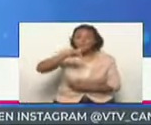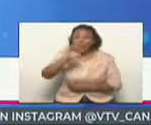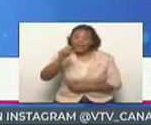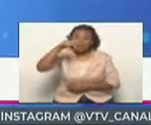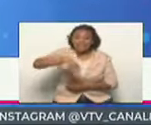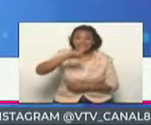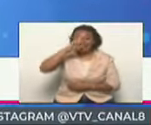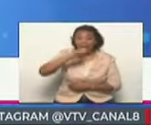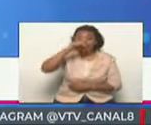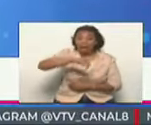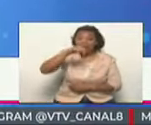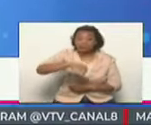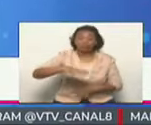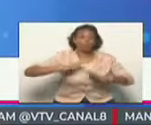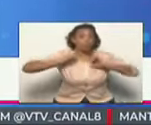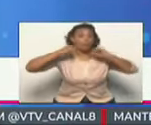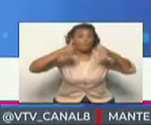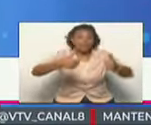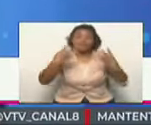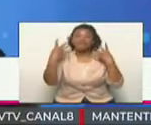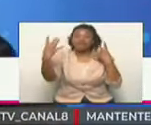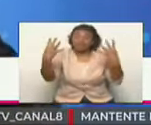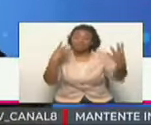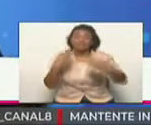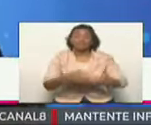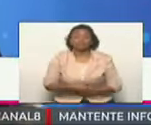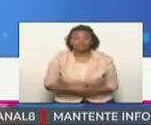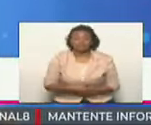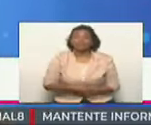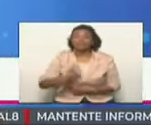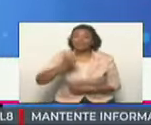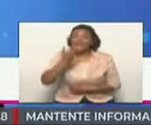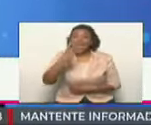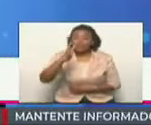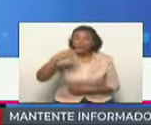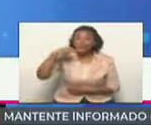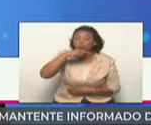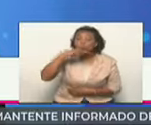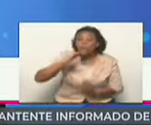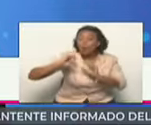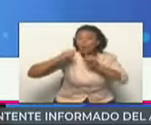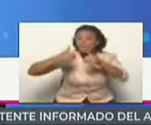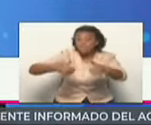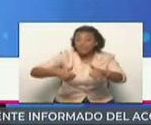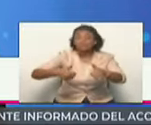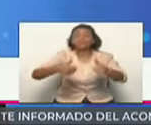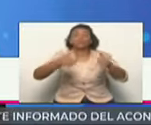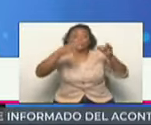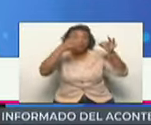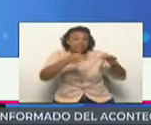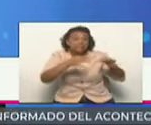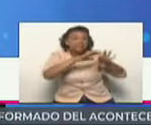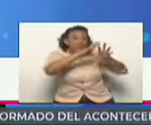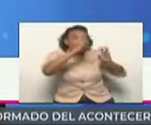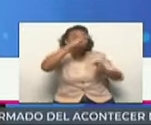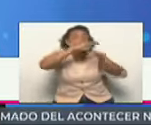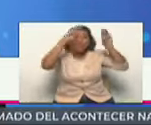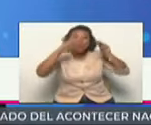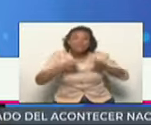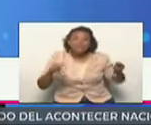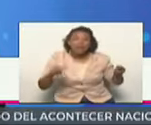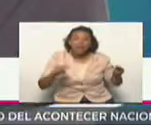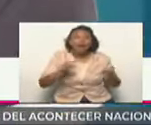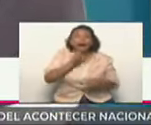En medio del arranque del festival, Ernesto. Correcto. Presidente, y usted mencionaba el mundo al